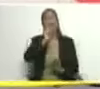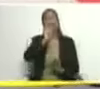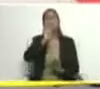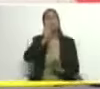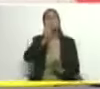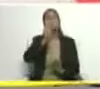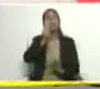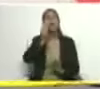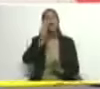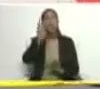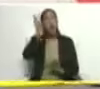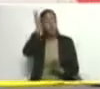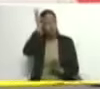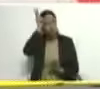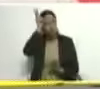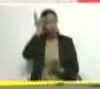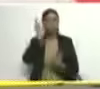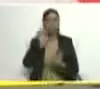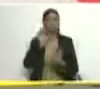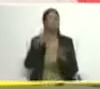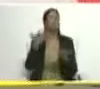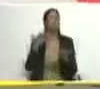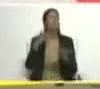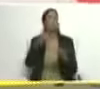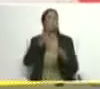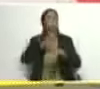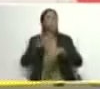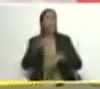es en homenaje precisamente